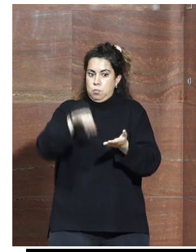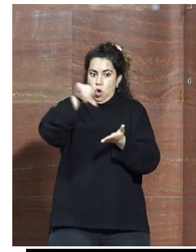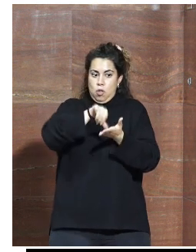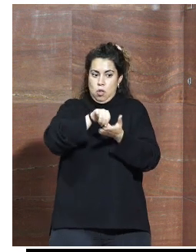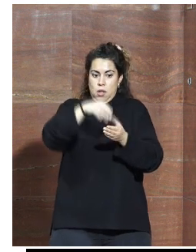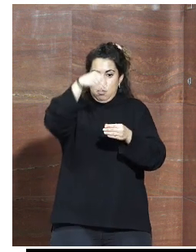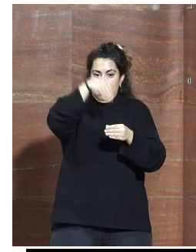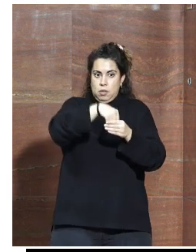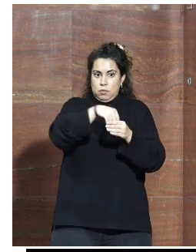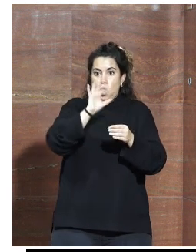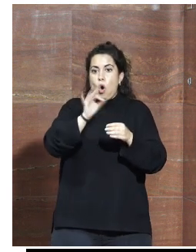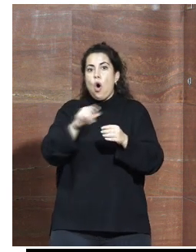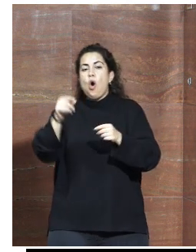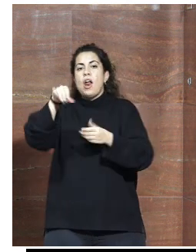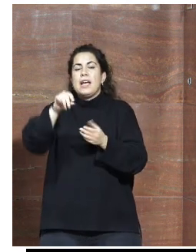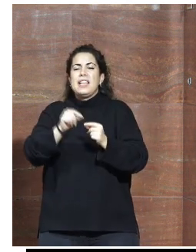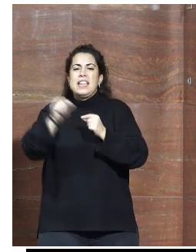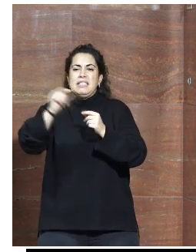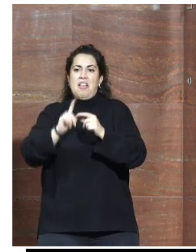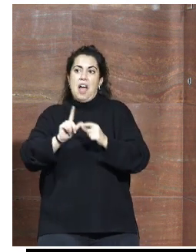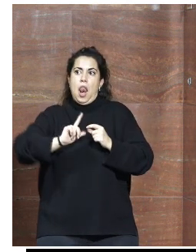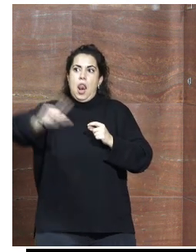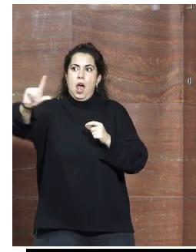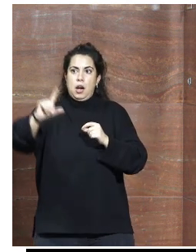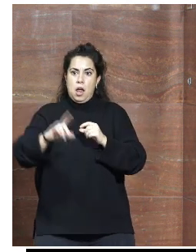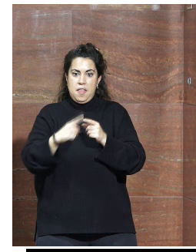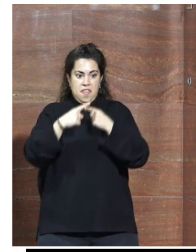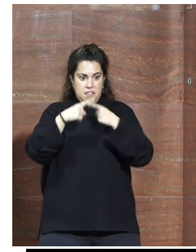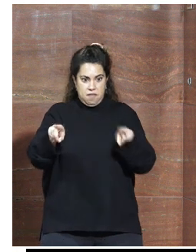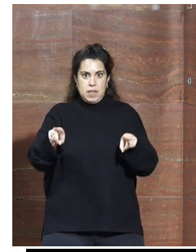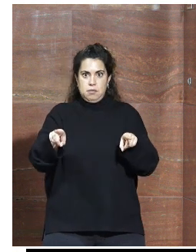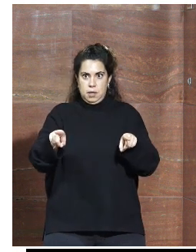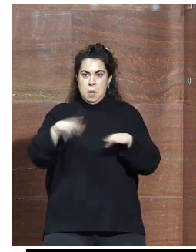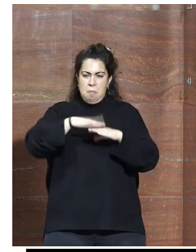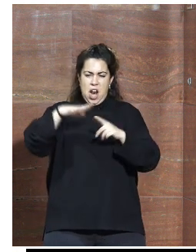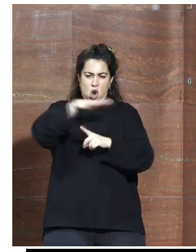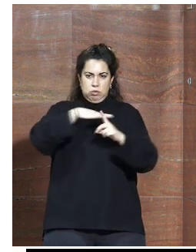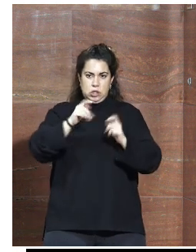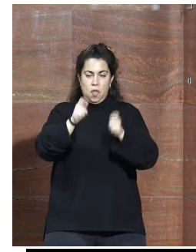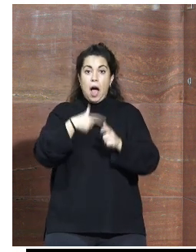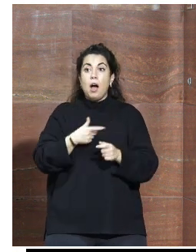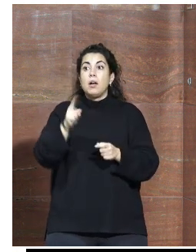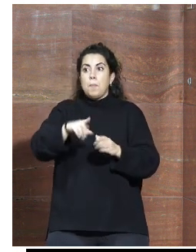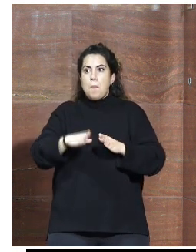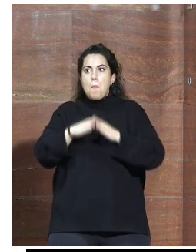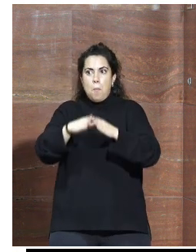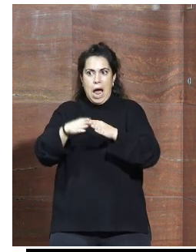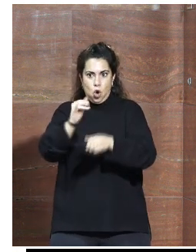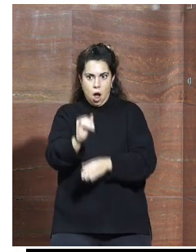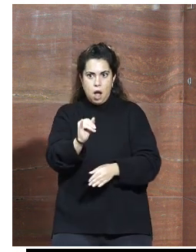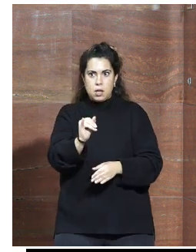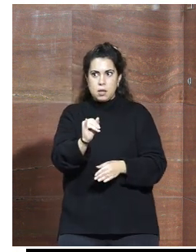larga distancia y el autobús urbano. Lo dejo ahí para que estemos en contexto. También tenemos barcos en